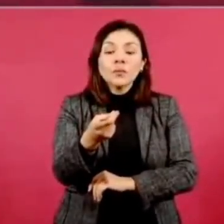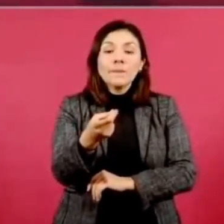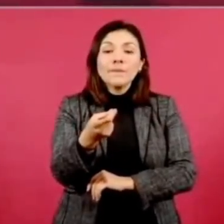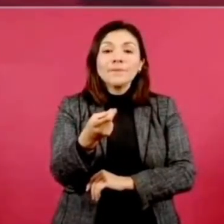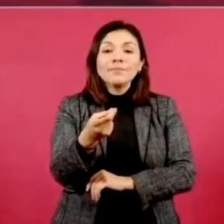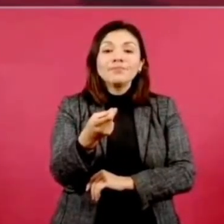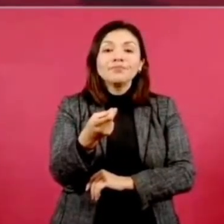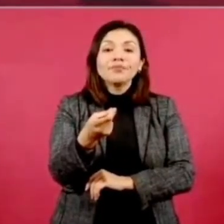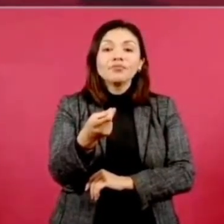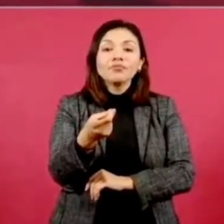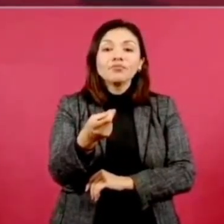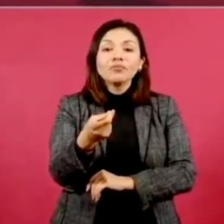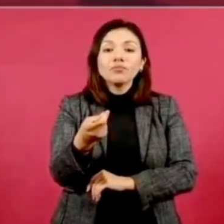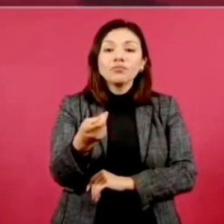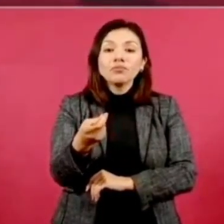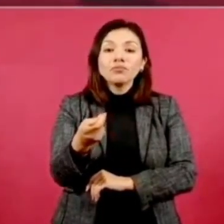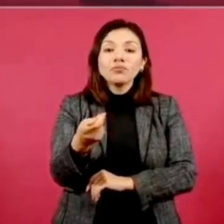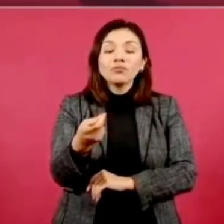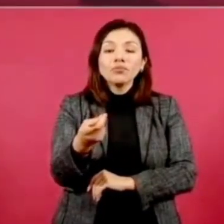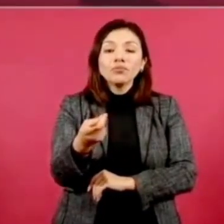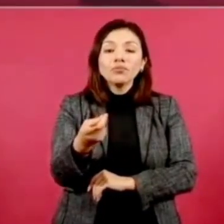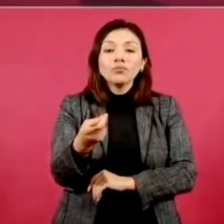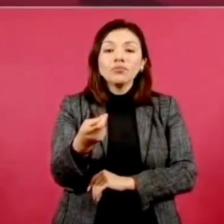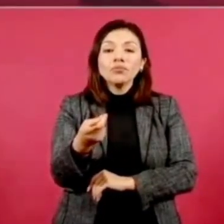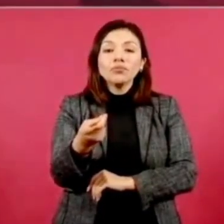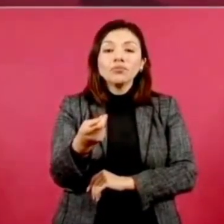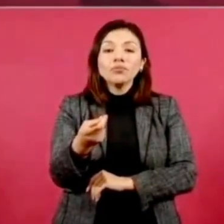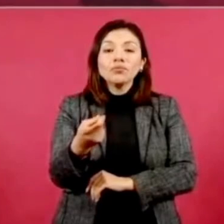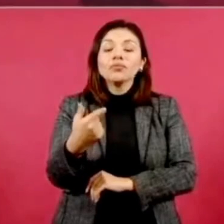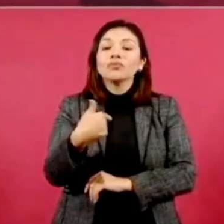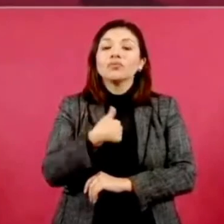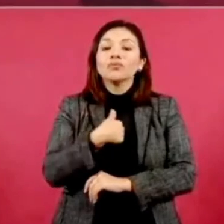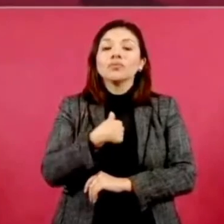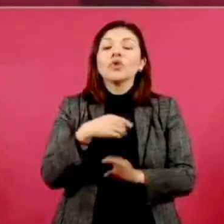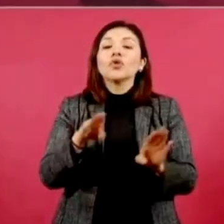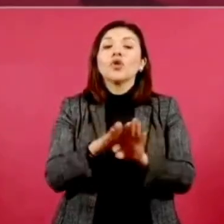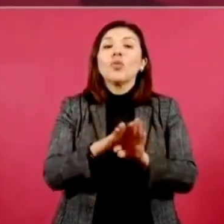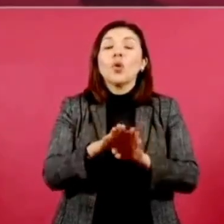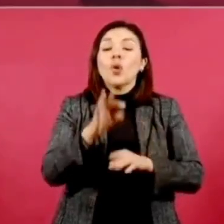no de jure, sino de facto,